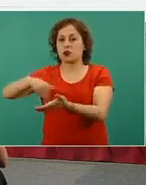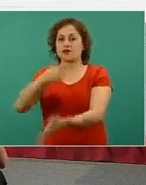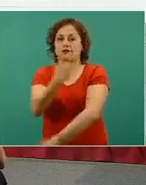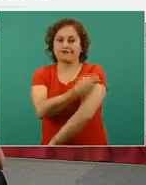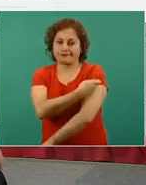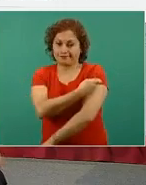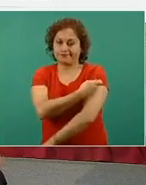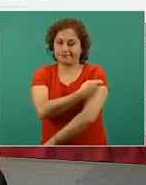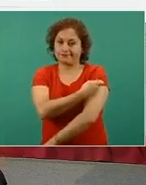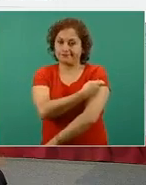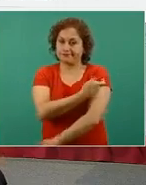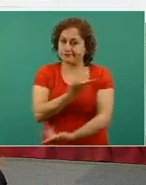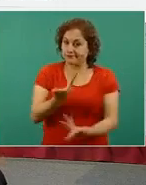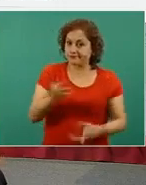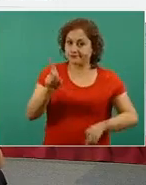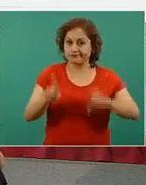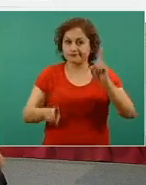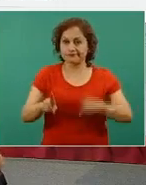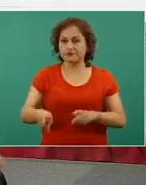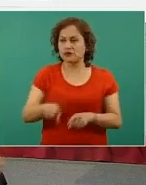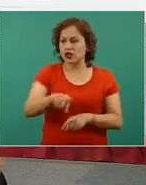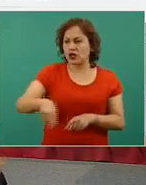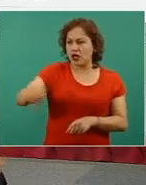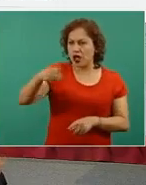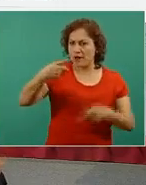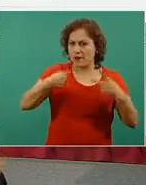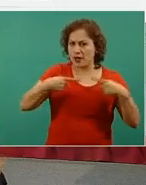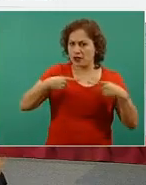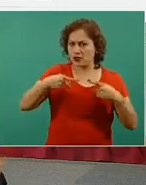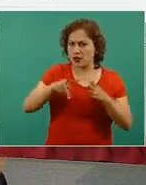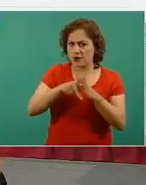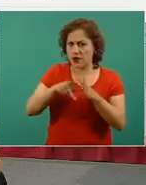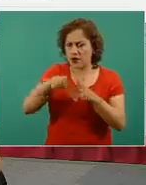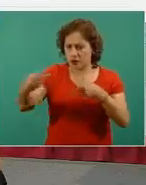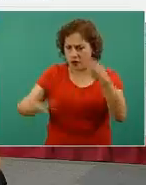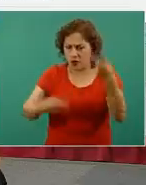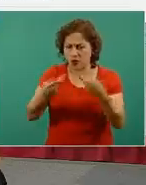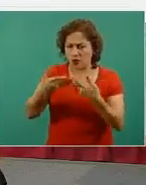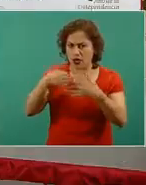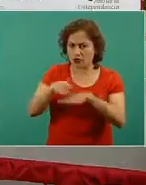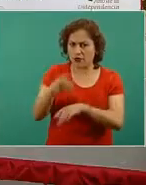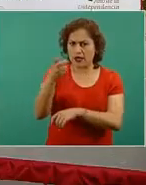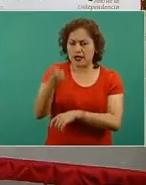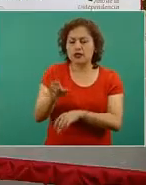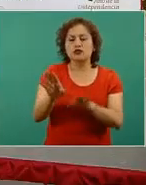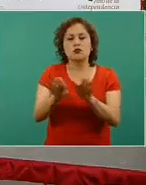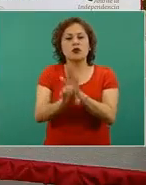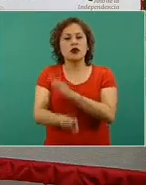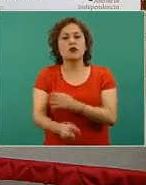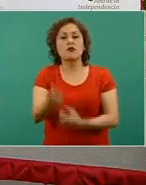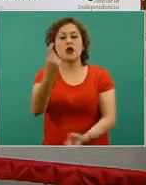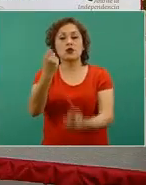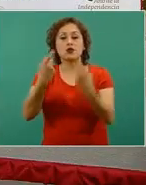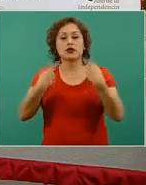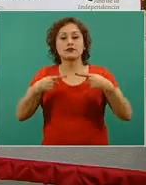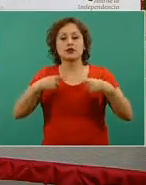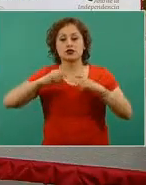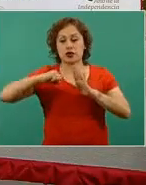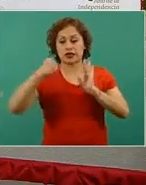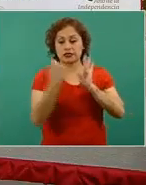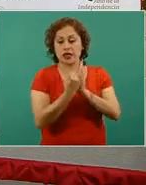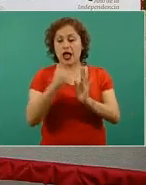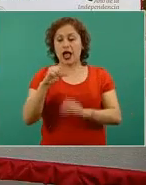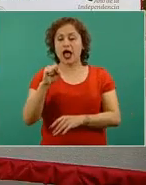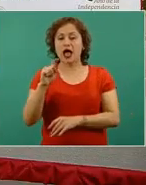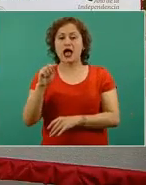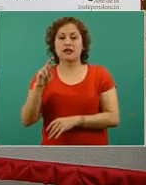una pregunta que nos habían hecho recientemente sobre las personas que recibieron la vacuna AstraZeneca. Aprovechamos para